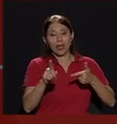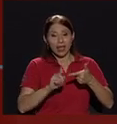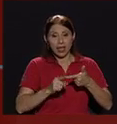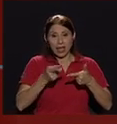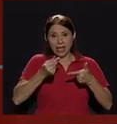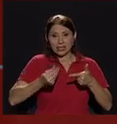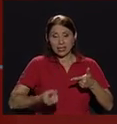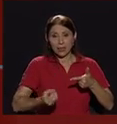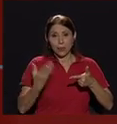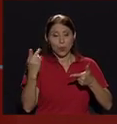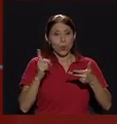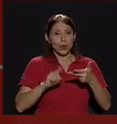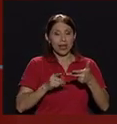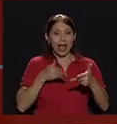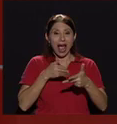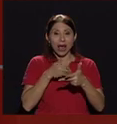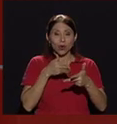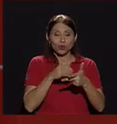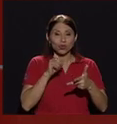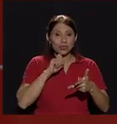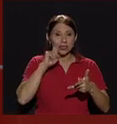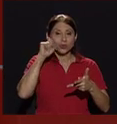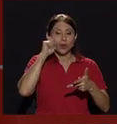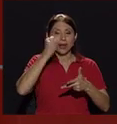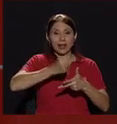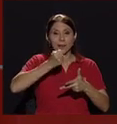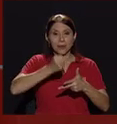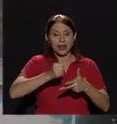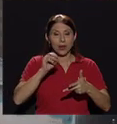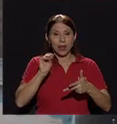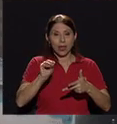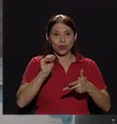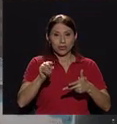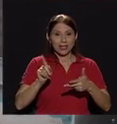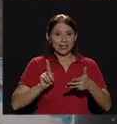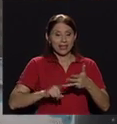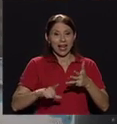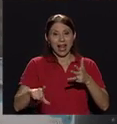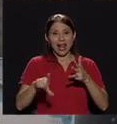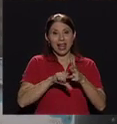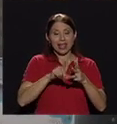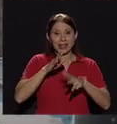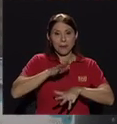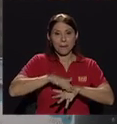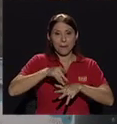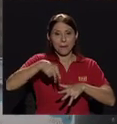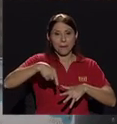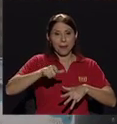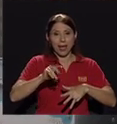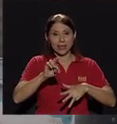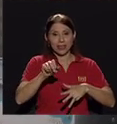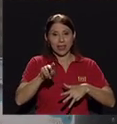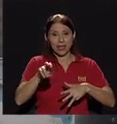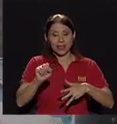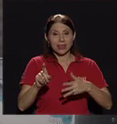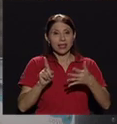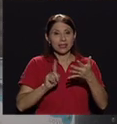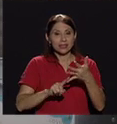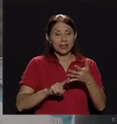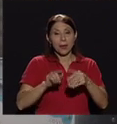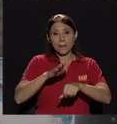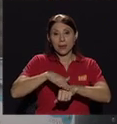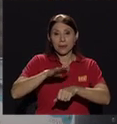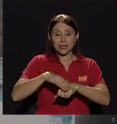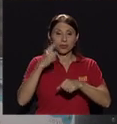pública, el acoso sexual en el empleo y la docencia, la ley de patentes, el otorgamiento de permisos para